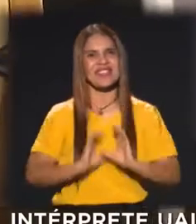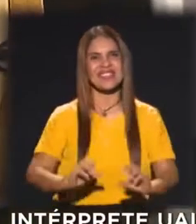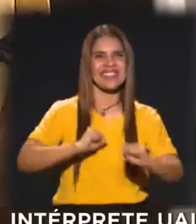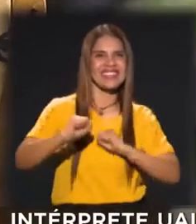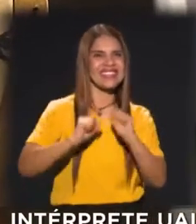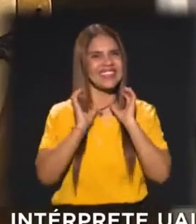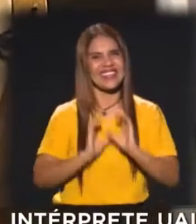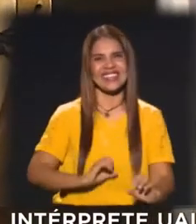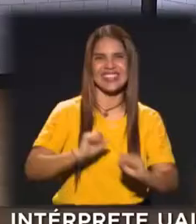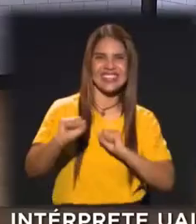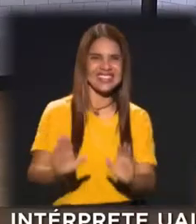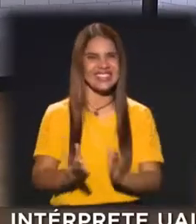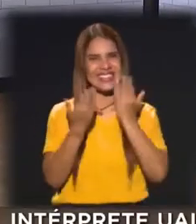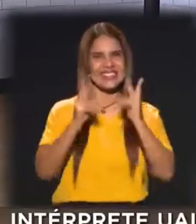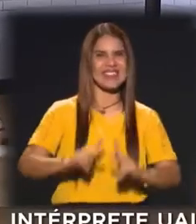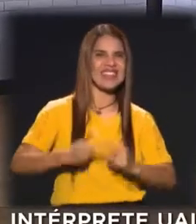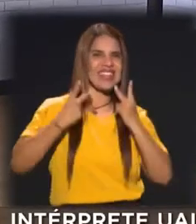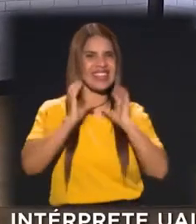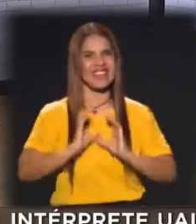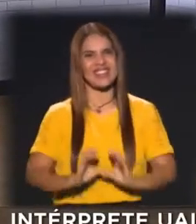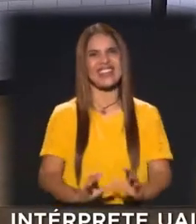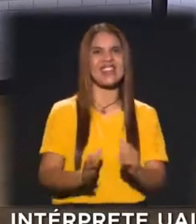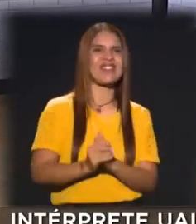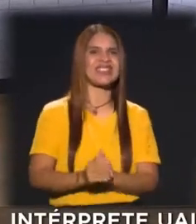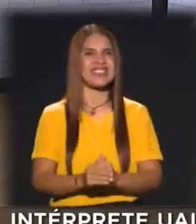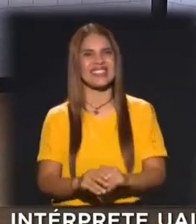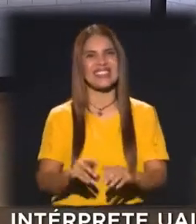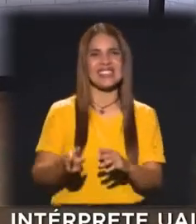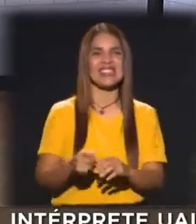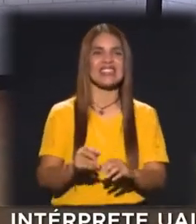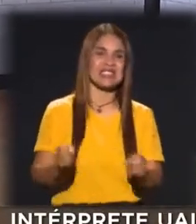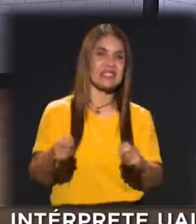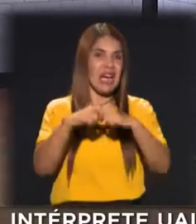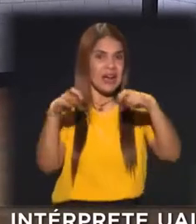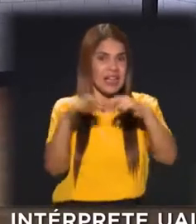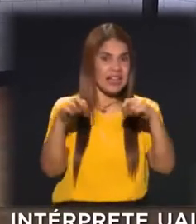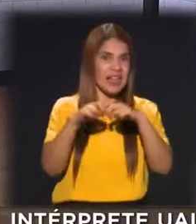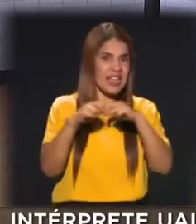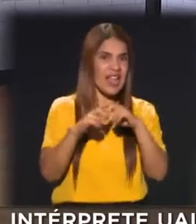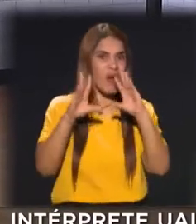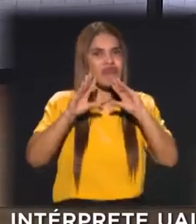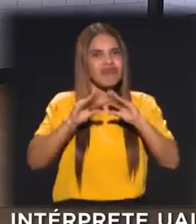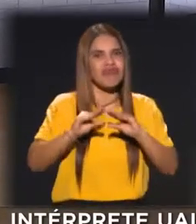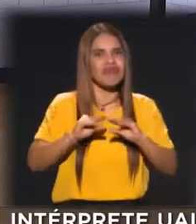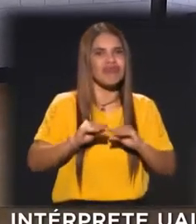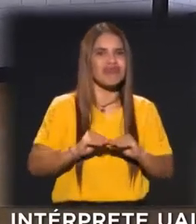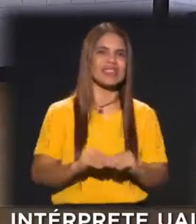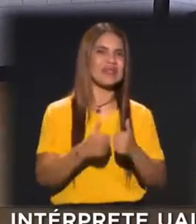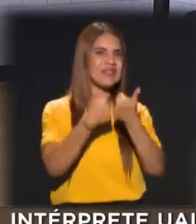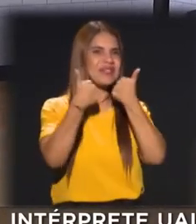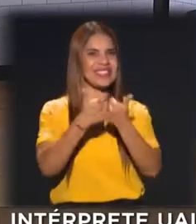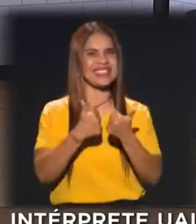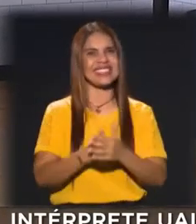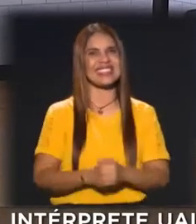corporal, conocido por los músculos esqueléticos, conocido por los músculos esqueléticos. ¡Ey! Admite un gasto. Admite un gasto de energía. Muy